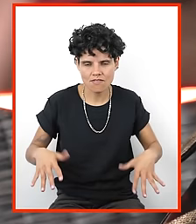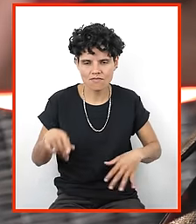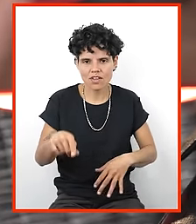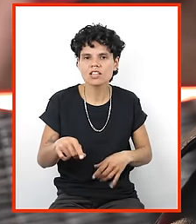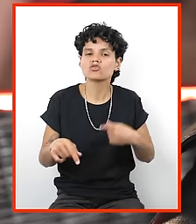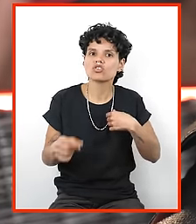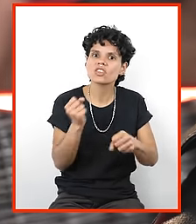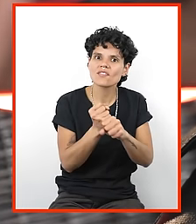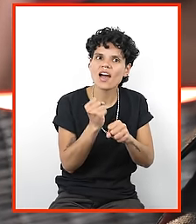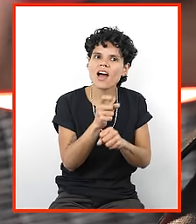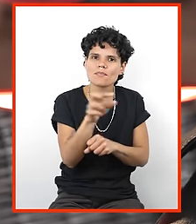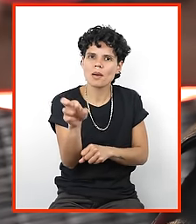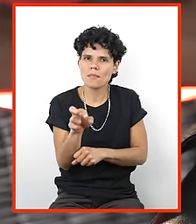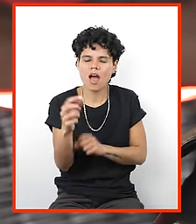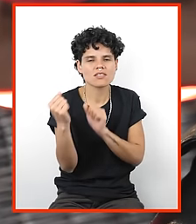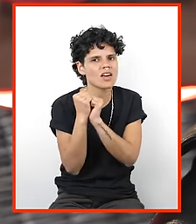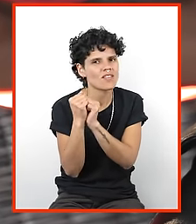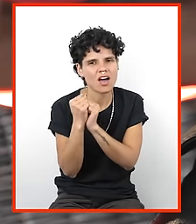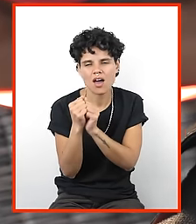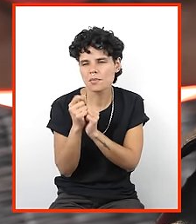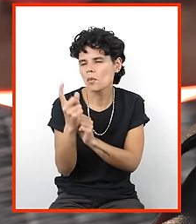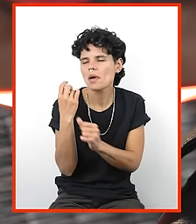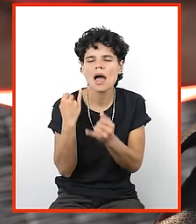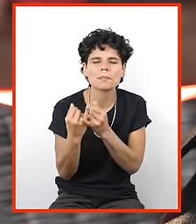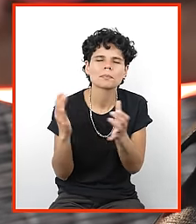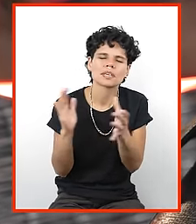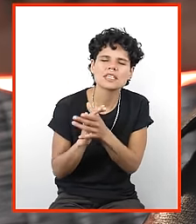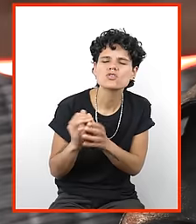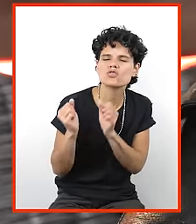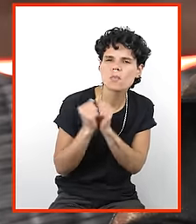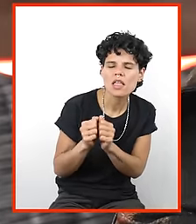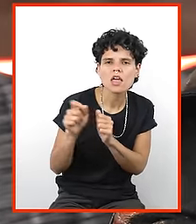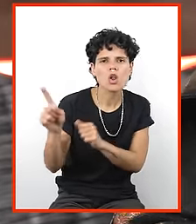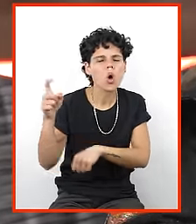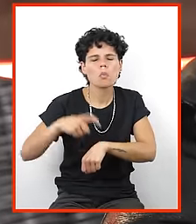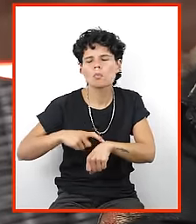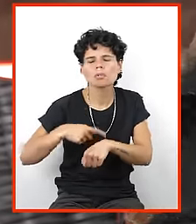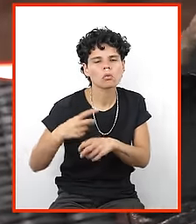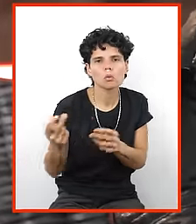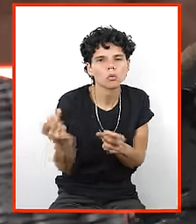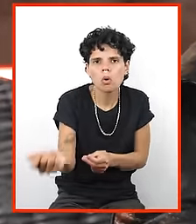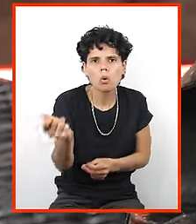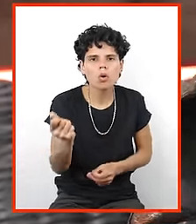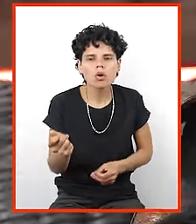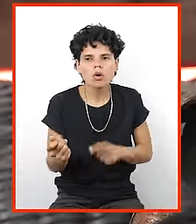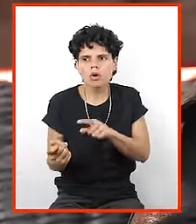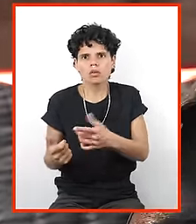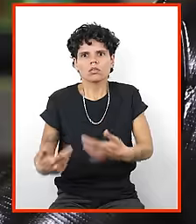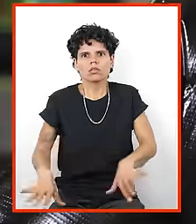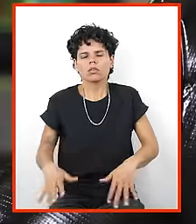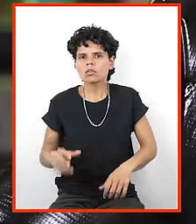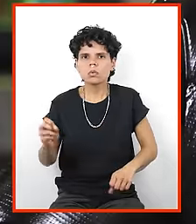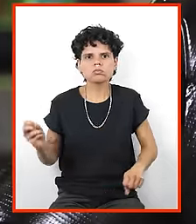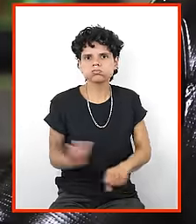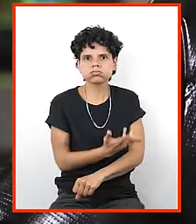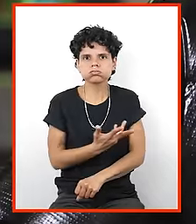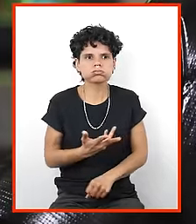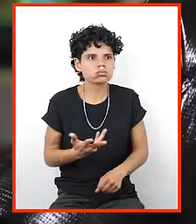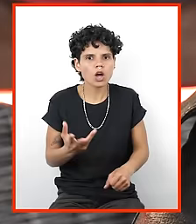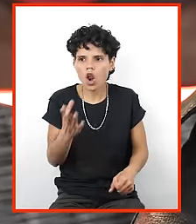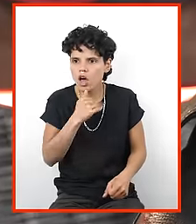trabajaba con mi viejo, mi papá es mi partner así, amigo, compañero. Y de un día para otro fue como, mierda, o sea...